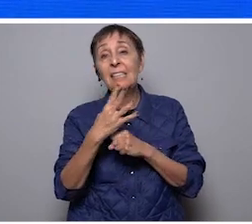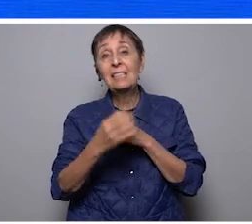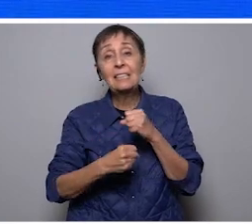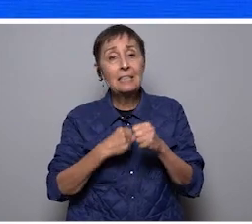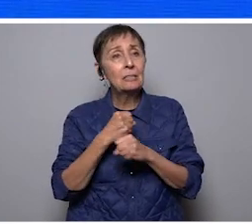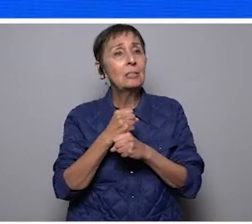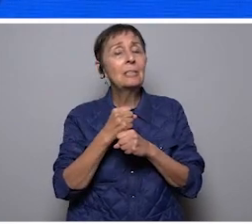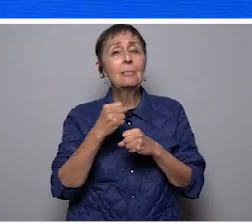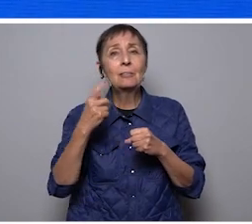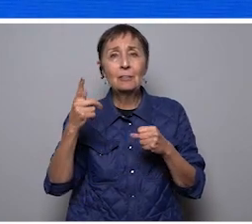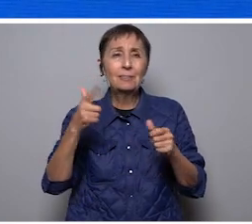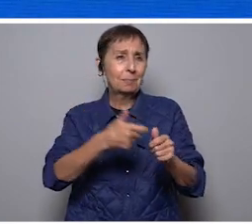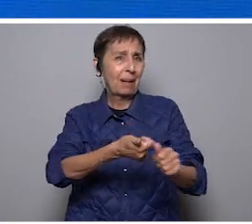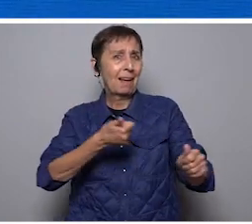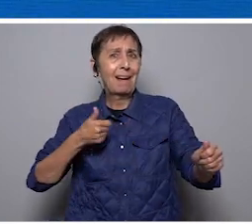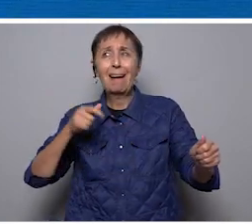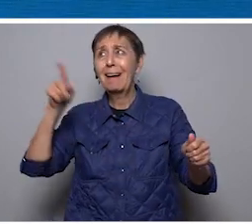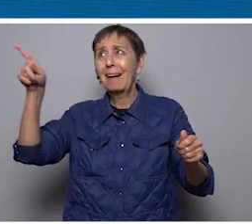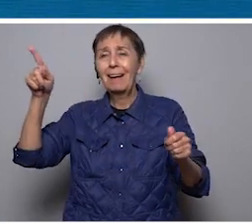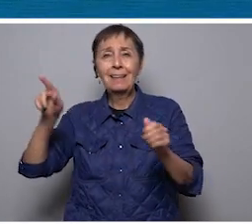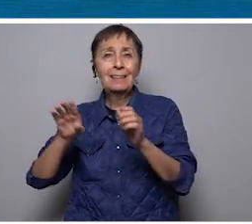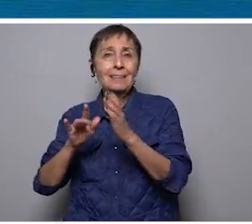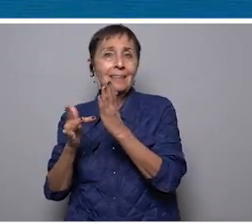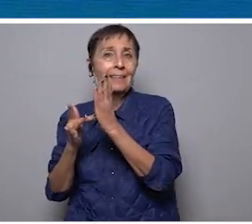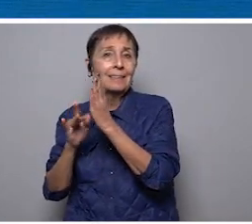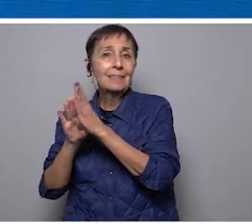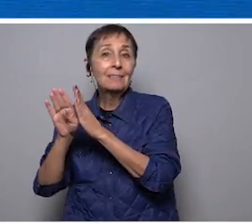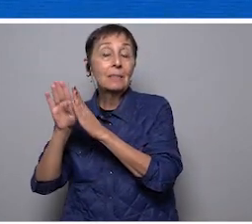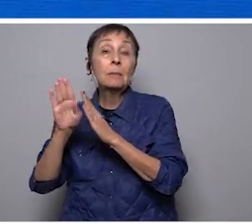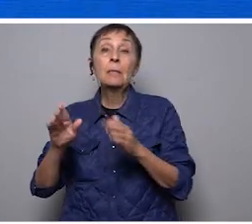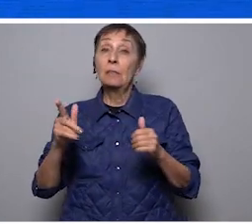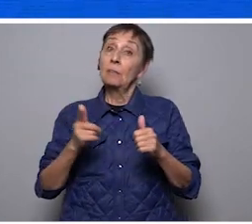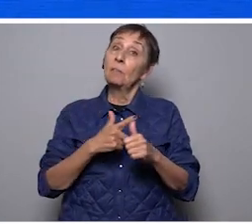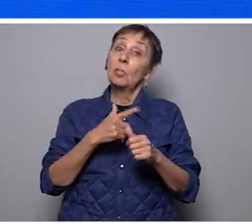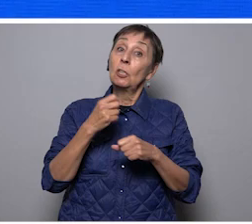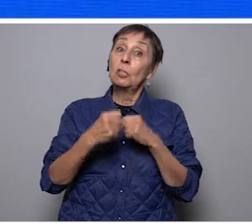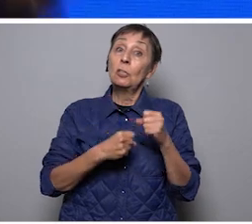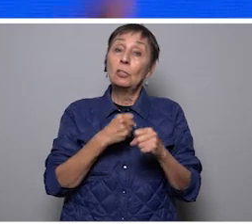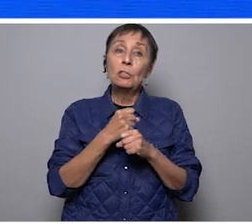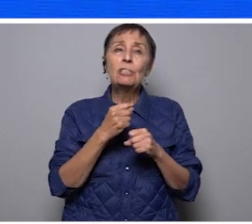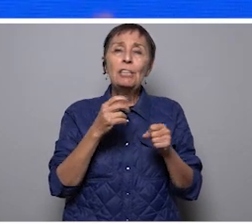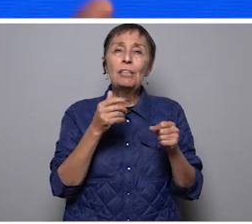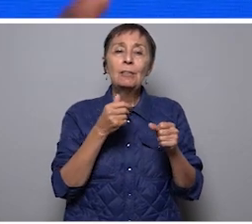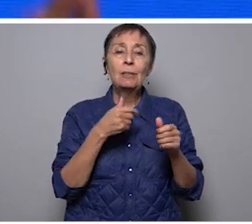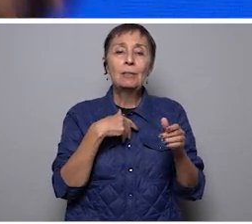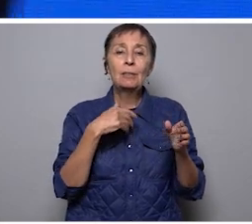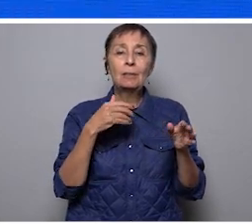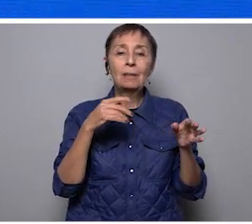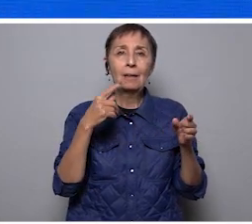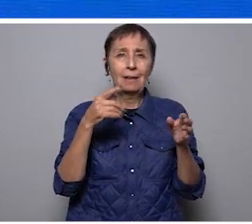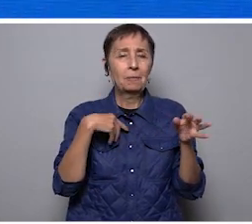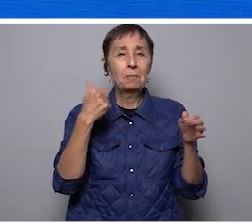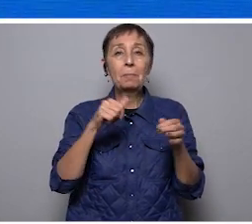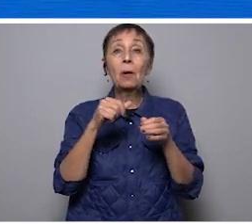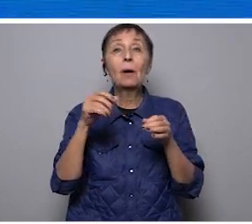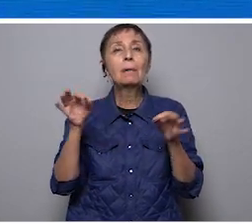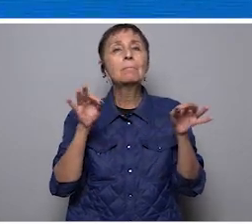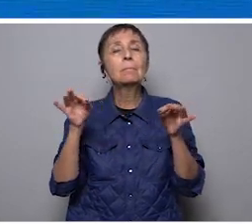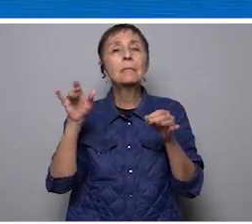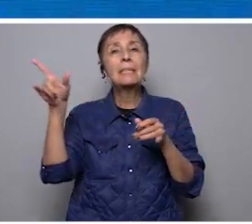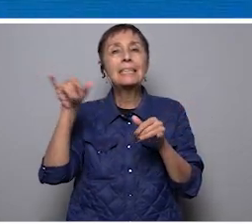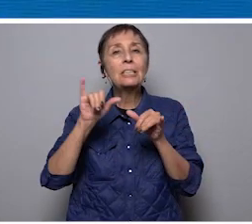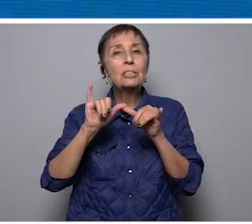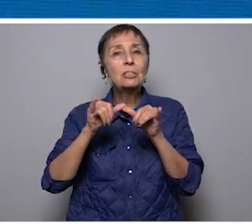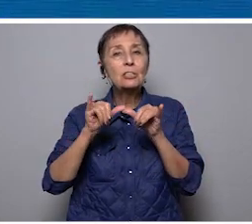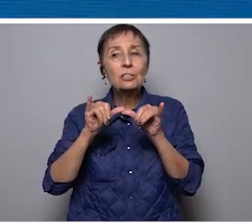trabajo de mis primeros años era explicar a un ingeniero para que diseñe una base